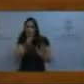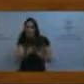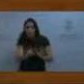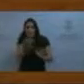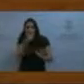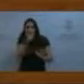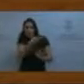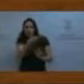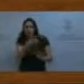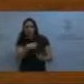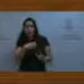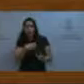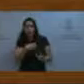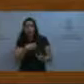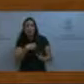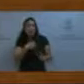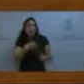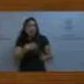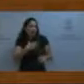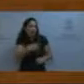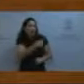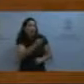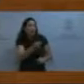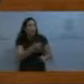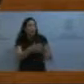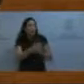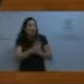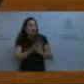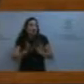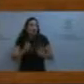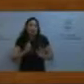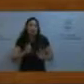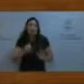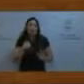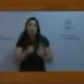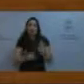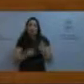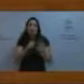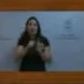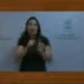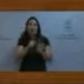explicación tendrán ustedes, ¿no? Mire, el objeto de esta interpelación al Gobierno,